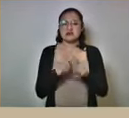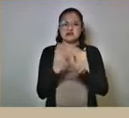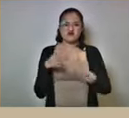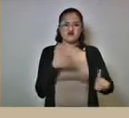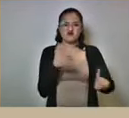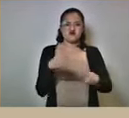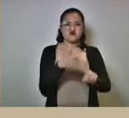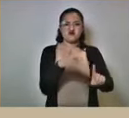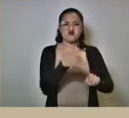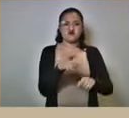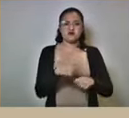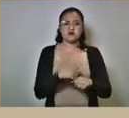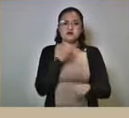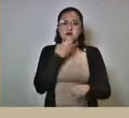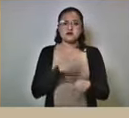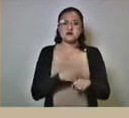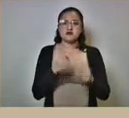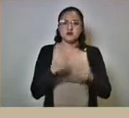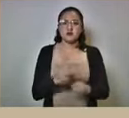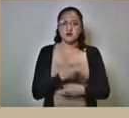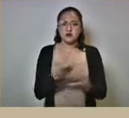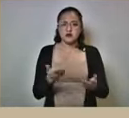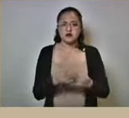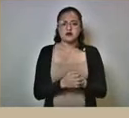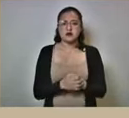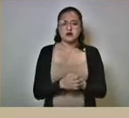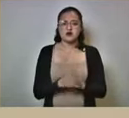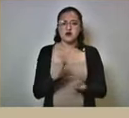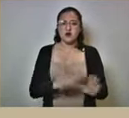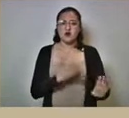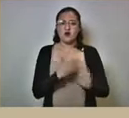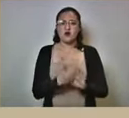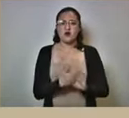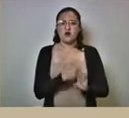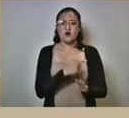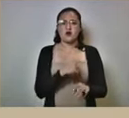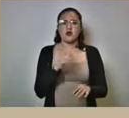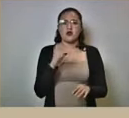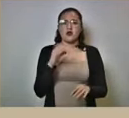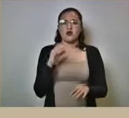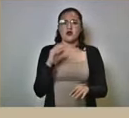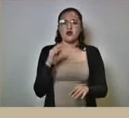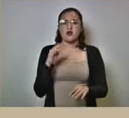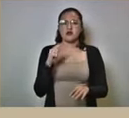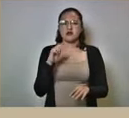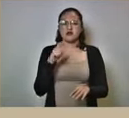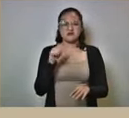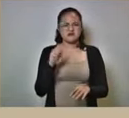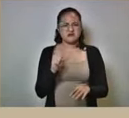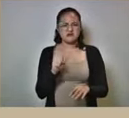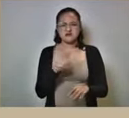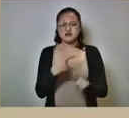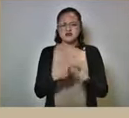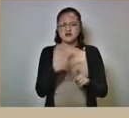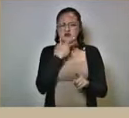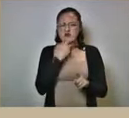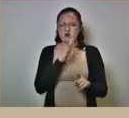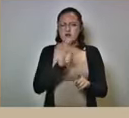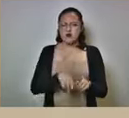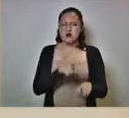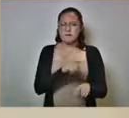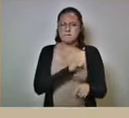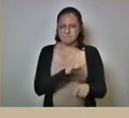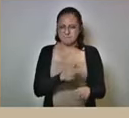que realizó la Secretaría de Seguridad Pública en contra de la banda de Locotelles, falleció uno de sus integrantes, un sicario.